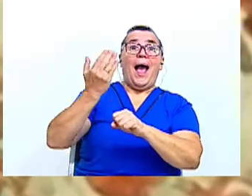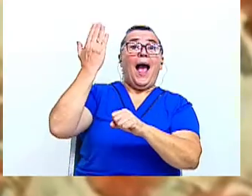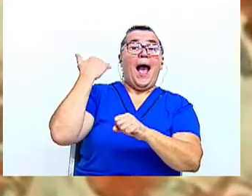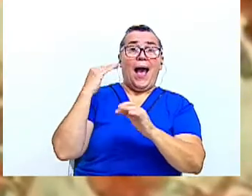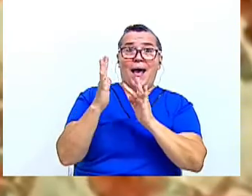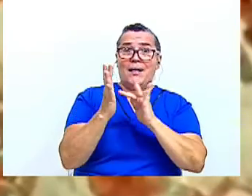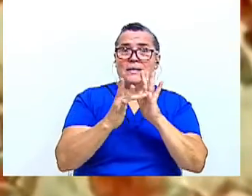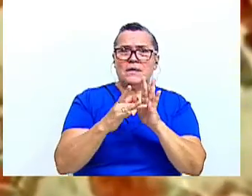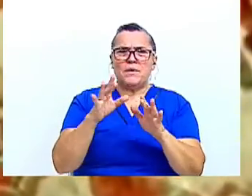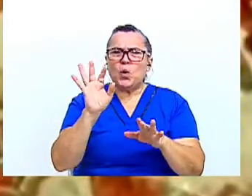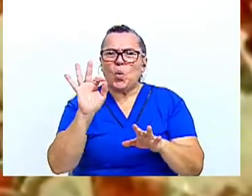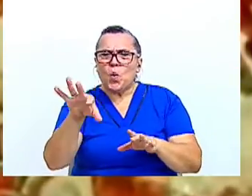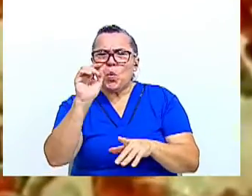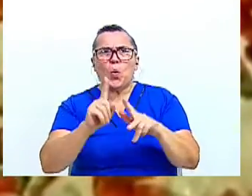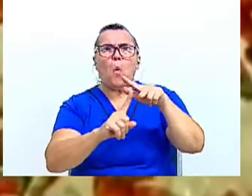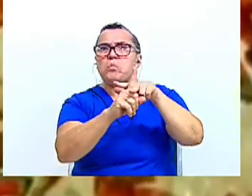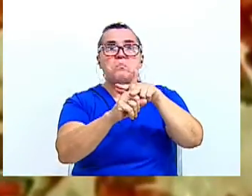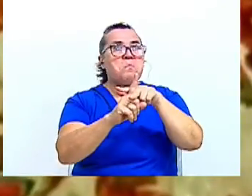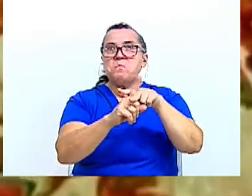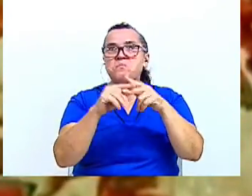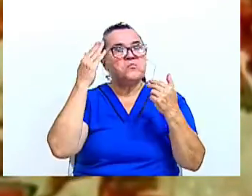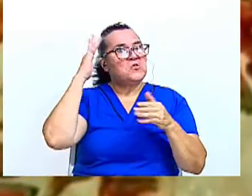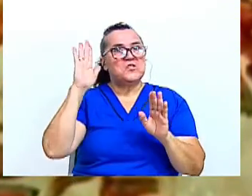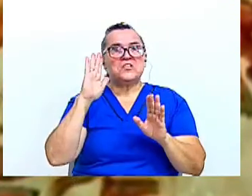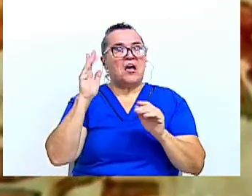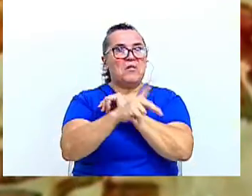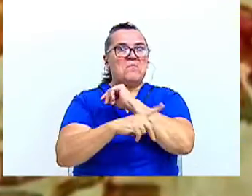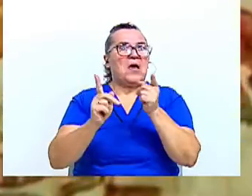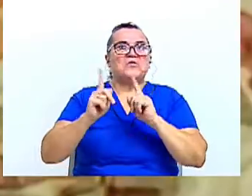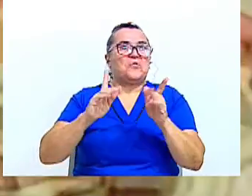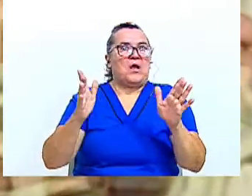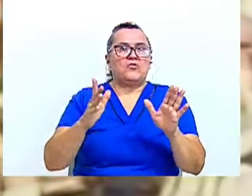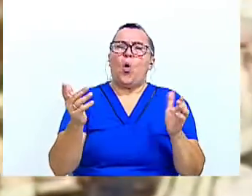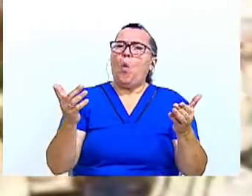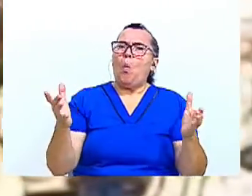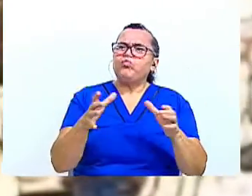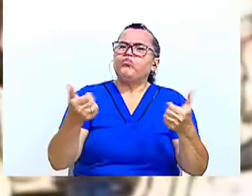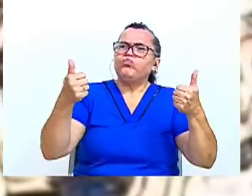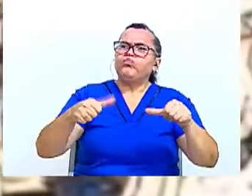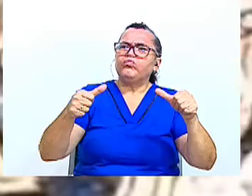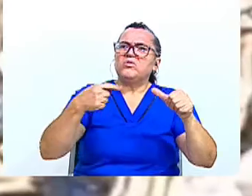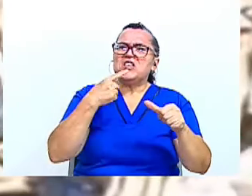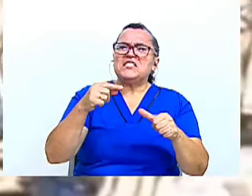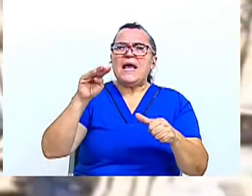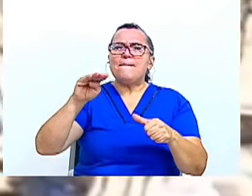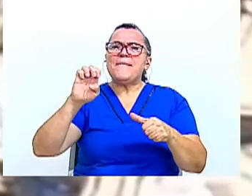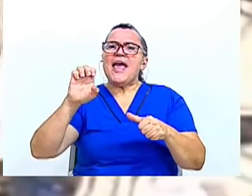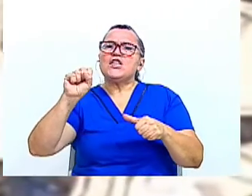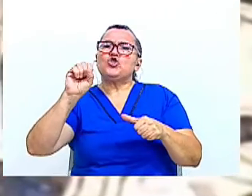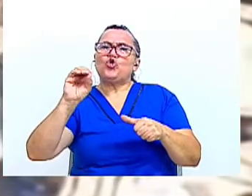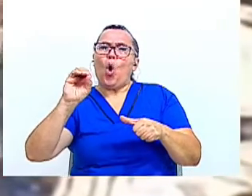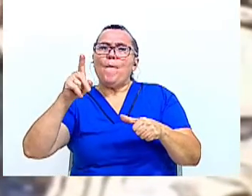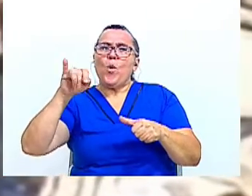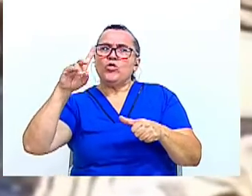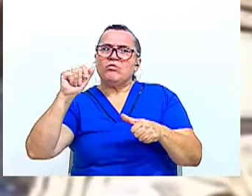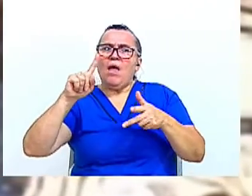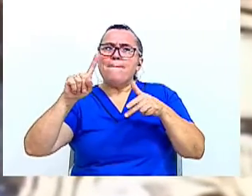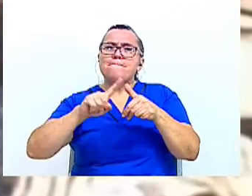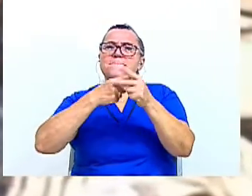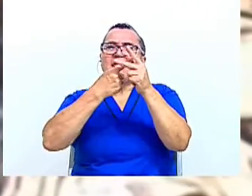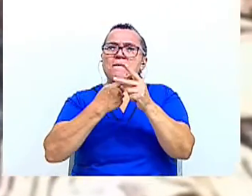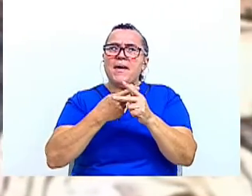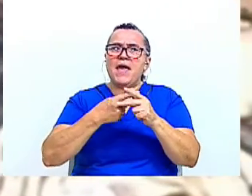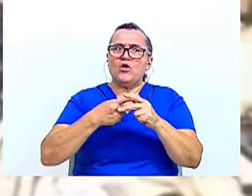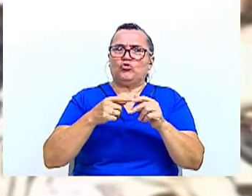lugar exacto de su aparición. Un consenso general atribuye a Mesopotamia el origen de los primeros vehículos